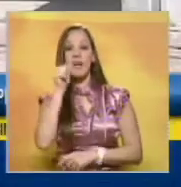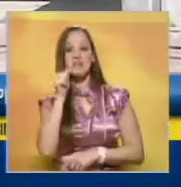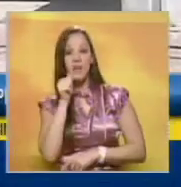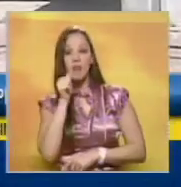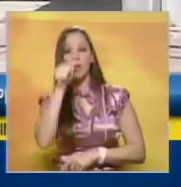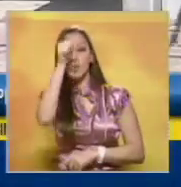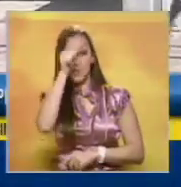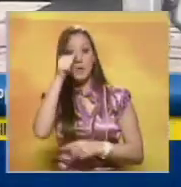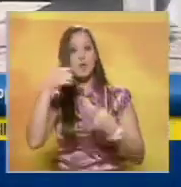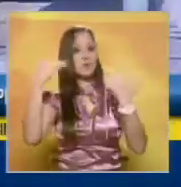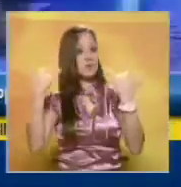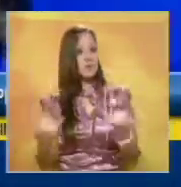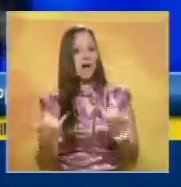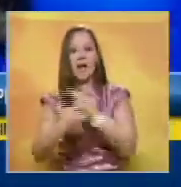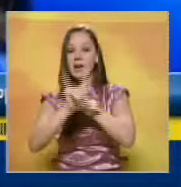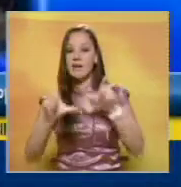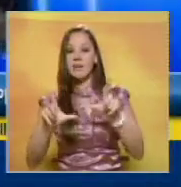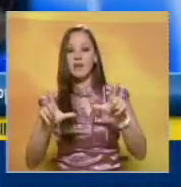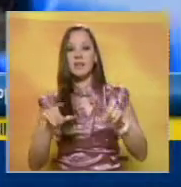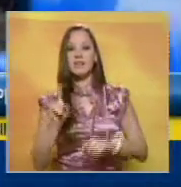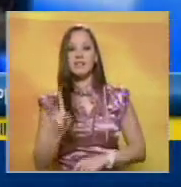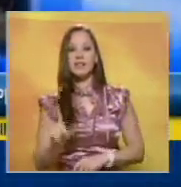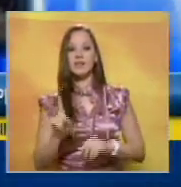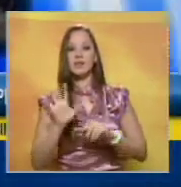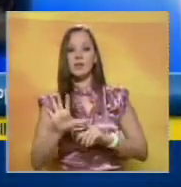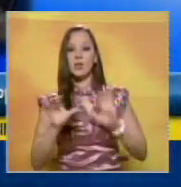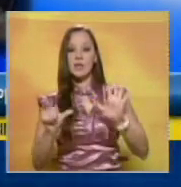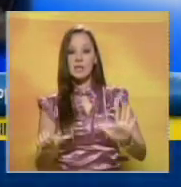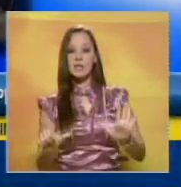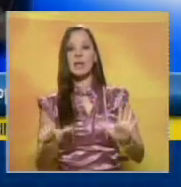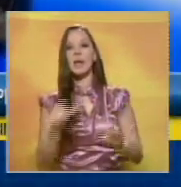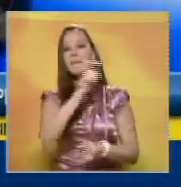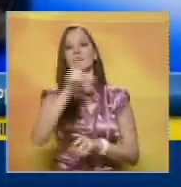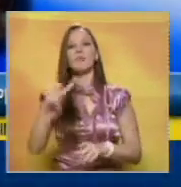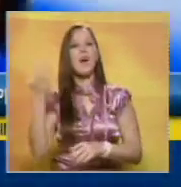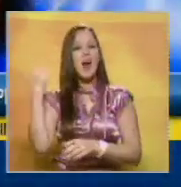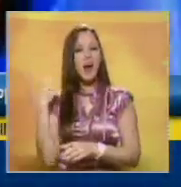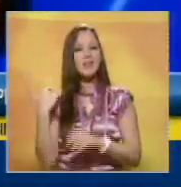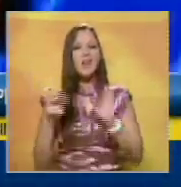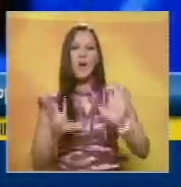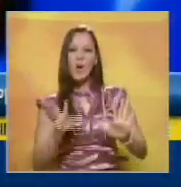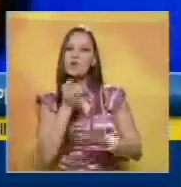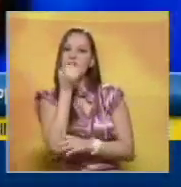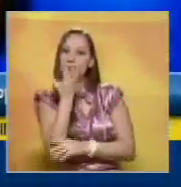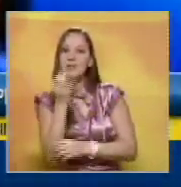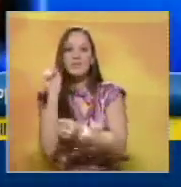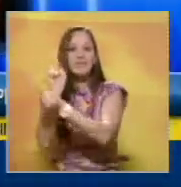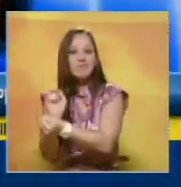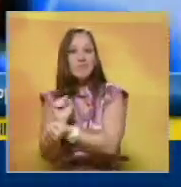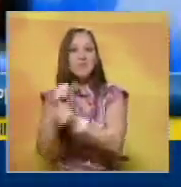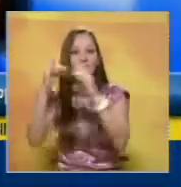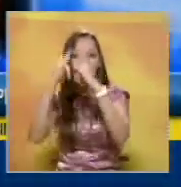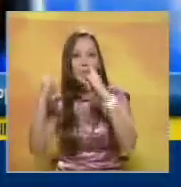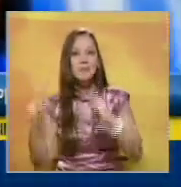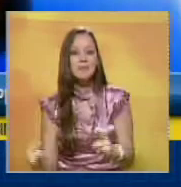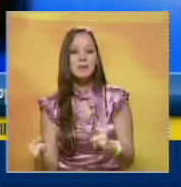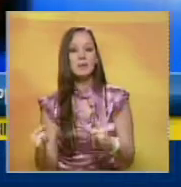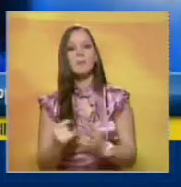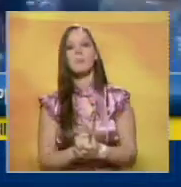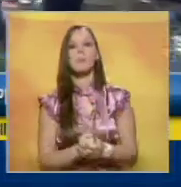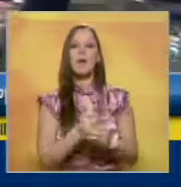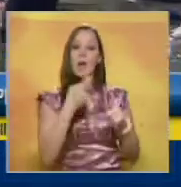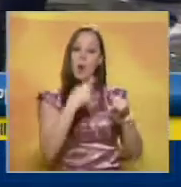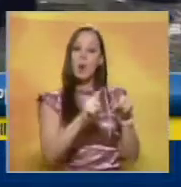en libertad 156 personas, quienes fueron aprehendidas el pasado 8 de mayo. Por otro lado, fueron imputadas 8 personas